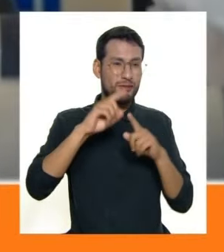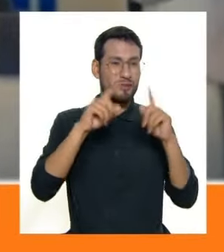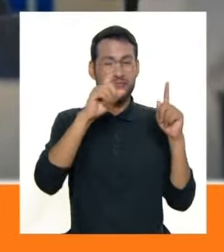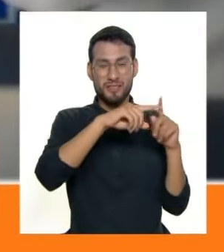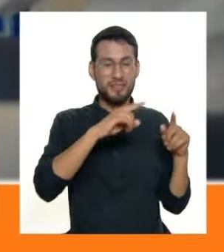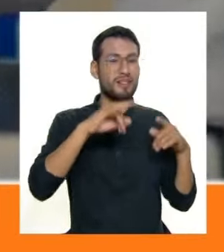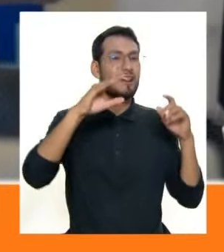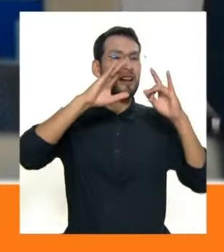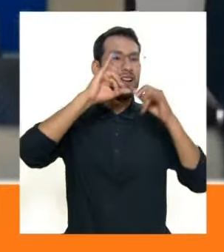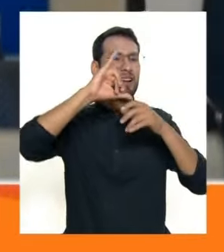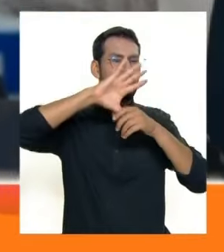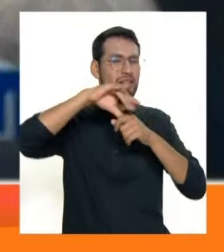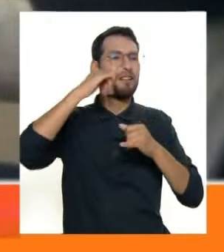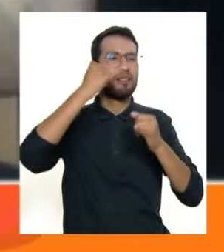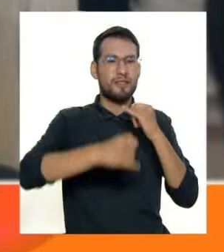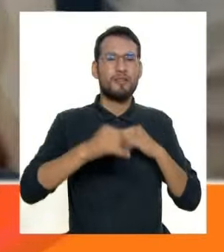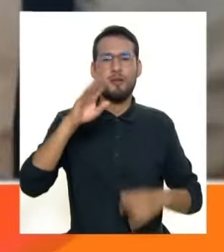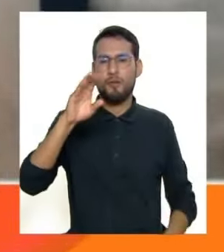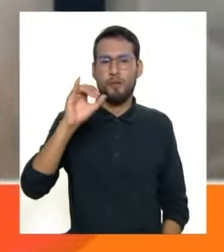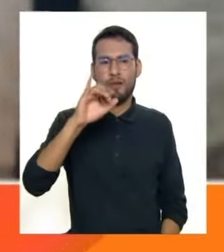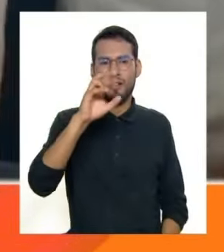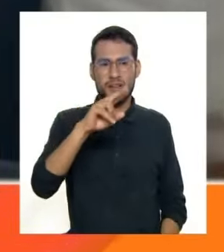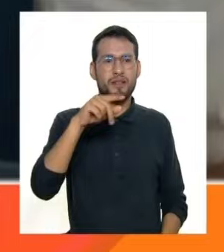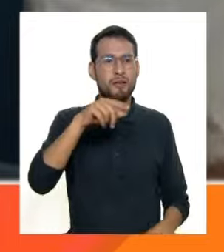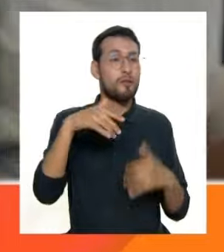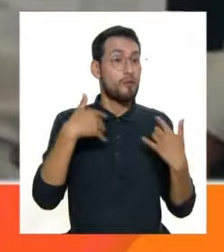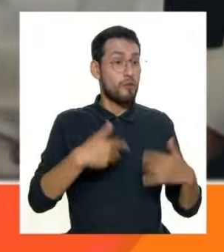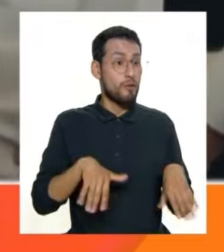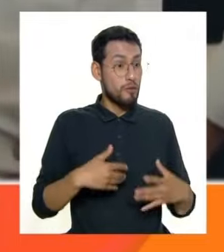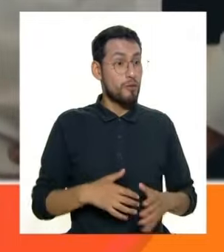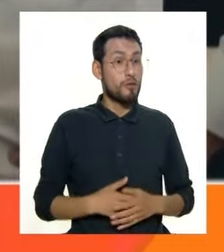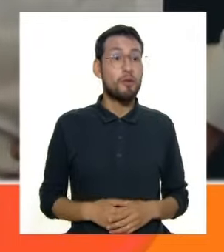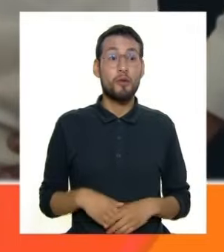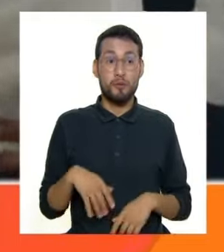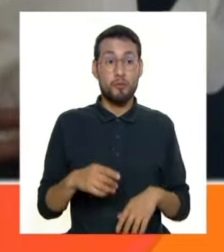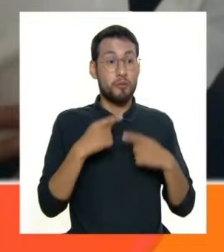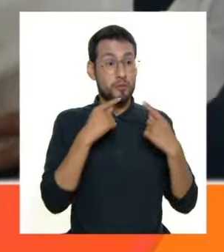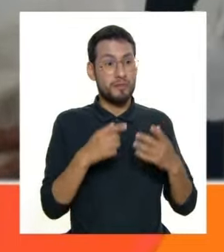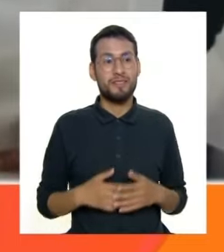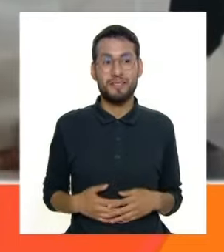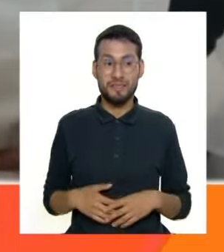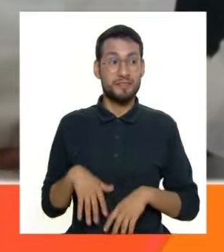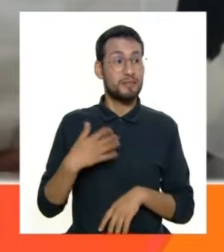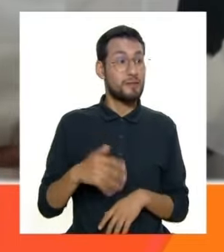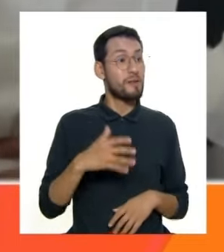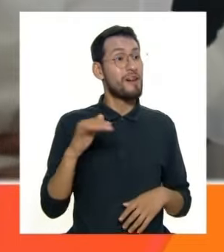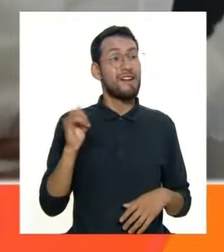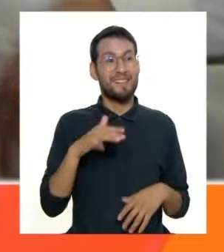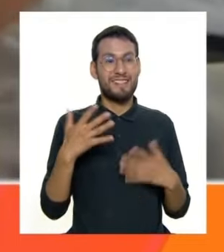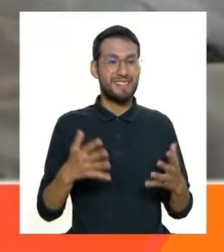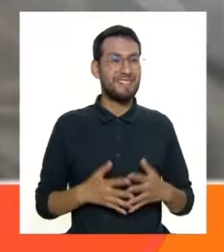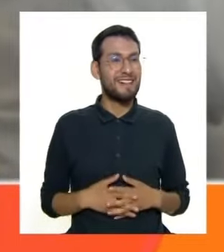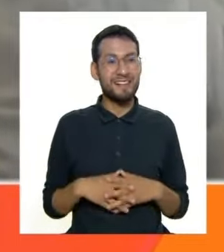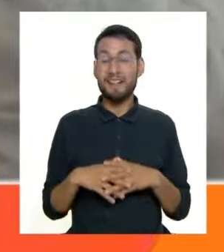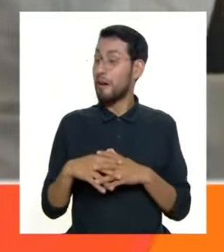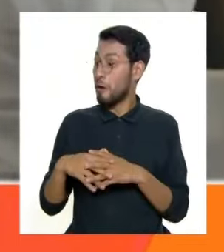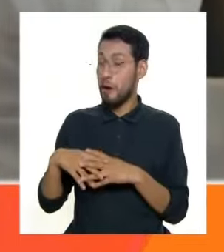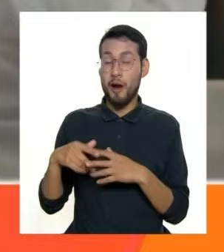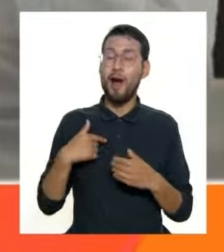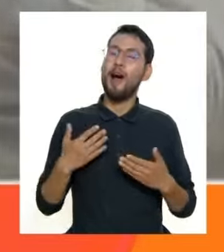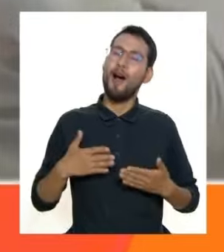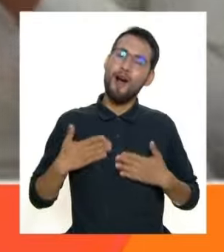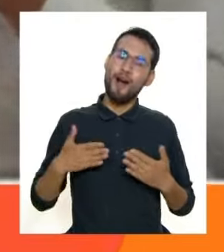festivales, culminamos en los premios Goya. Wow. Y creo que eso es como un lujo, ¿no? Y tú, muchos directores me dicen, ya puedes morir en paz. Escucha, escúchame, eso es